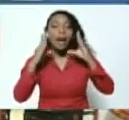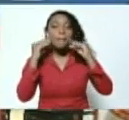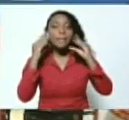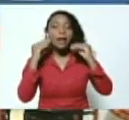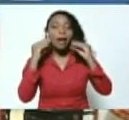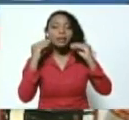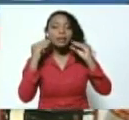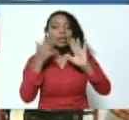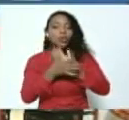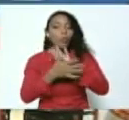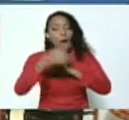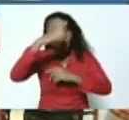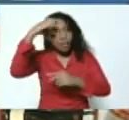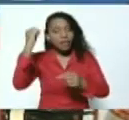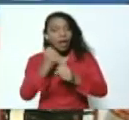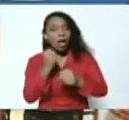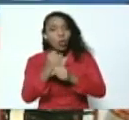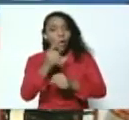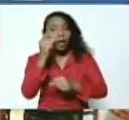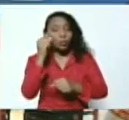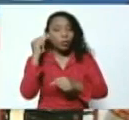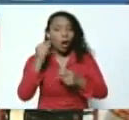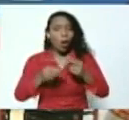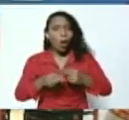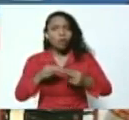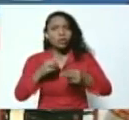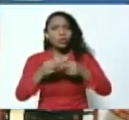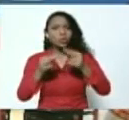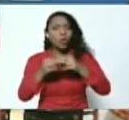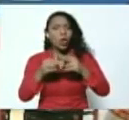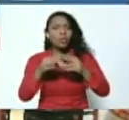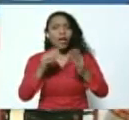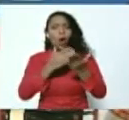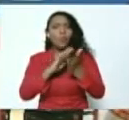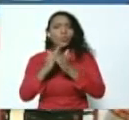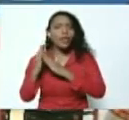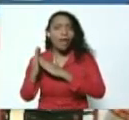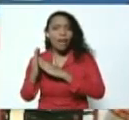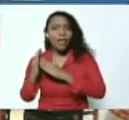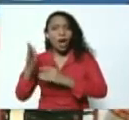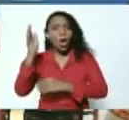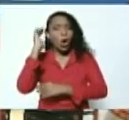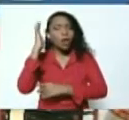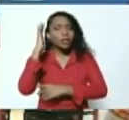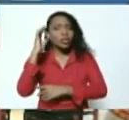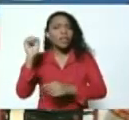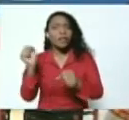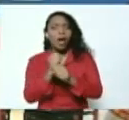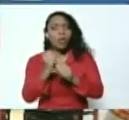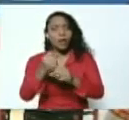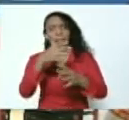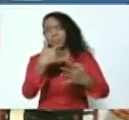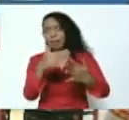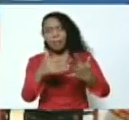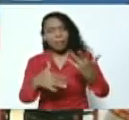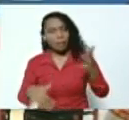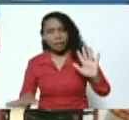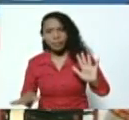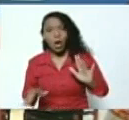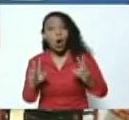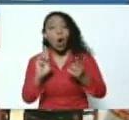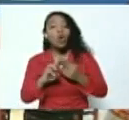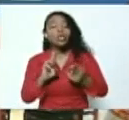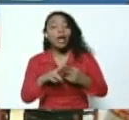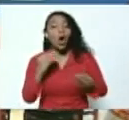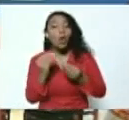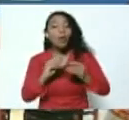experiencias de los trabajadores, la construcción de comunas, los congresos de trabajadores, etcétera, etcétera, conocer en